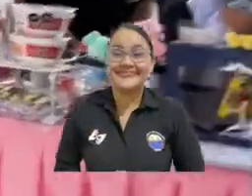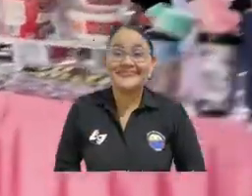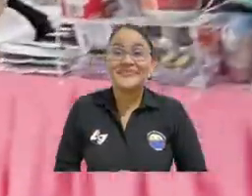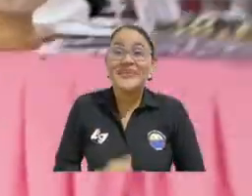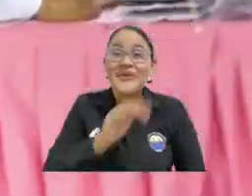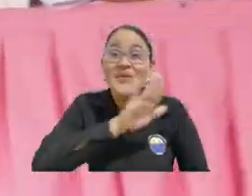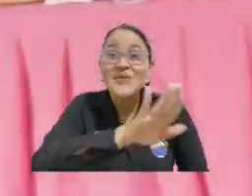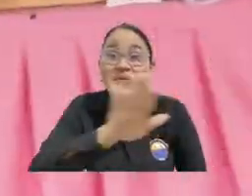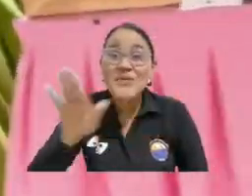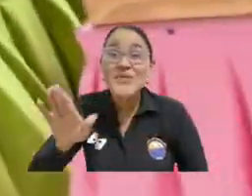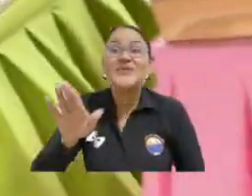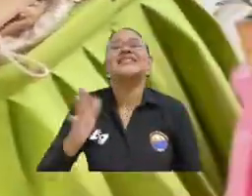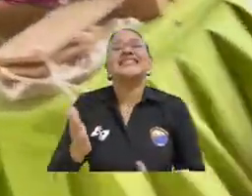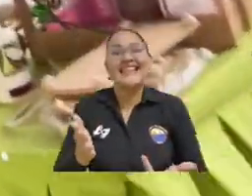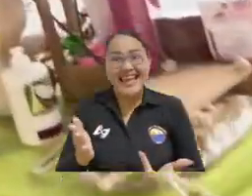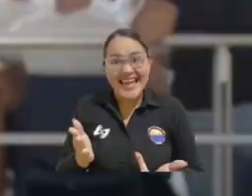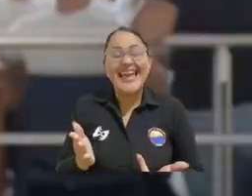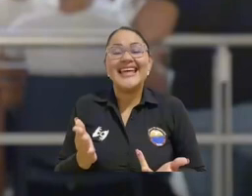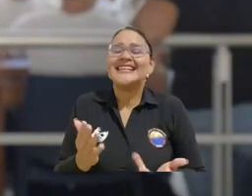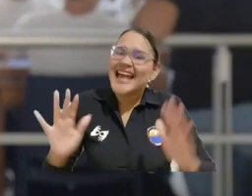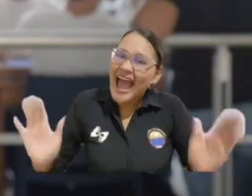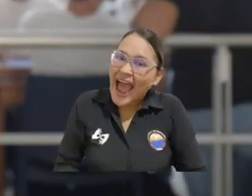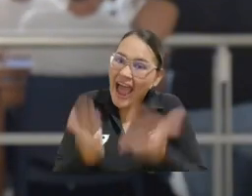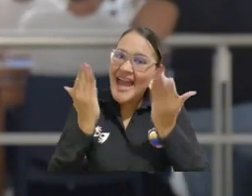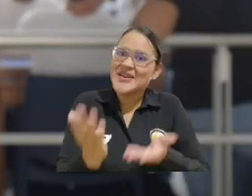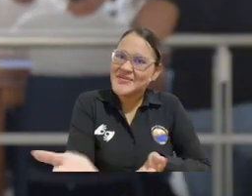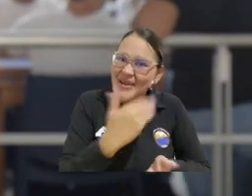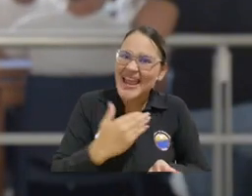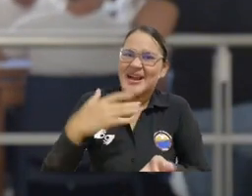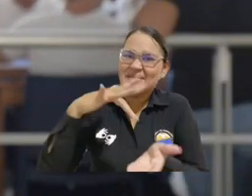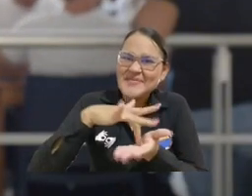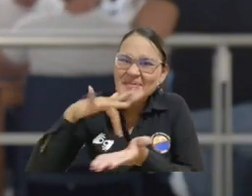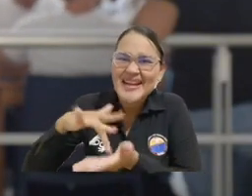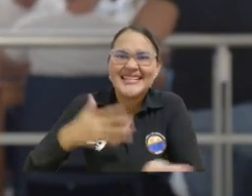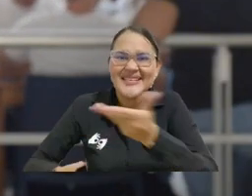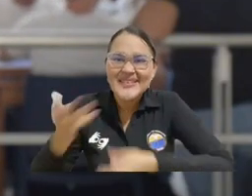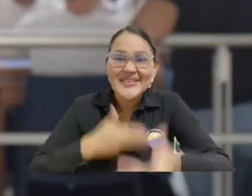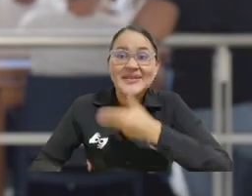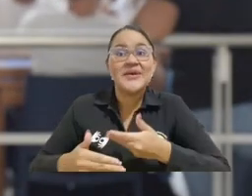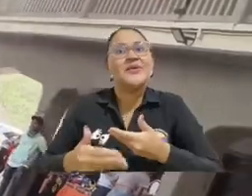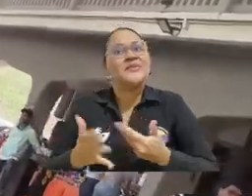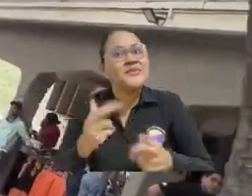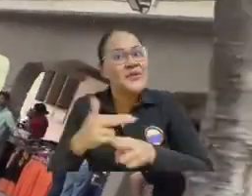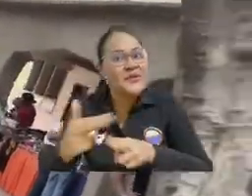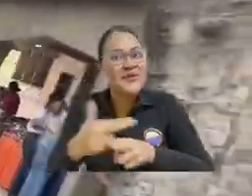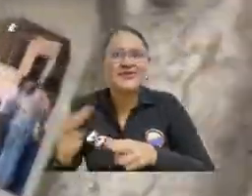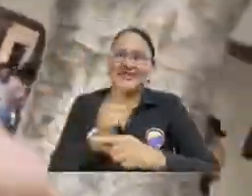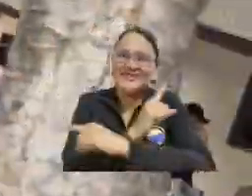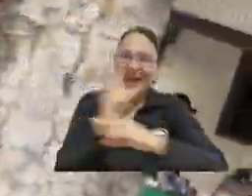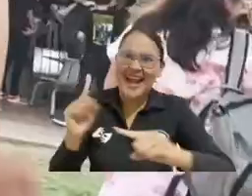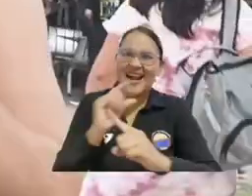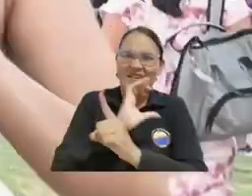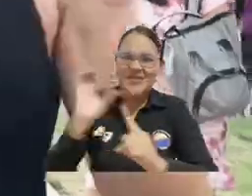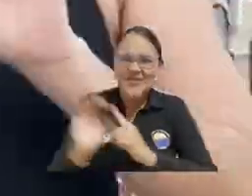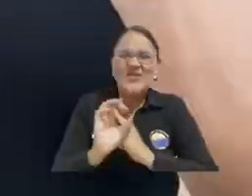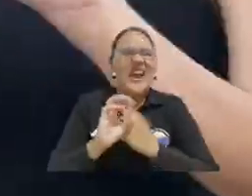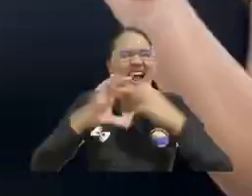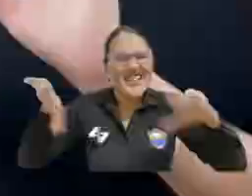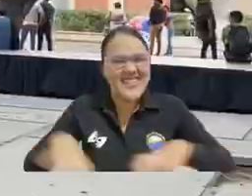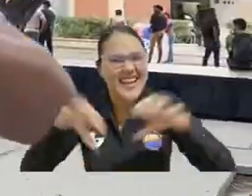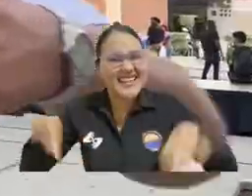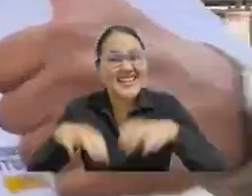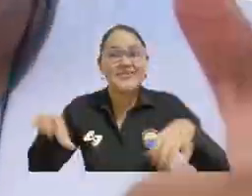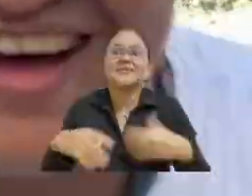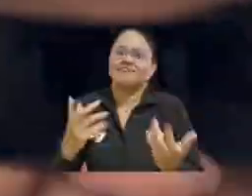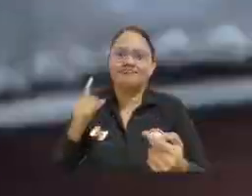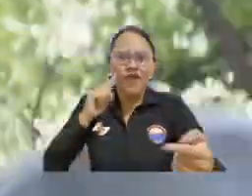Todos ustedes, estudiantes, les invito a que participen en los próximos eventos de la Semana Cultural. Apoyen a la universidad al desarrollo de la